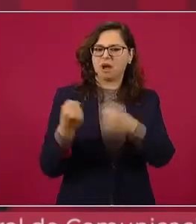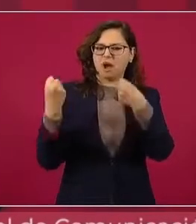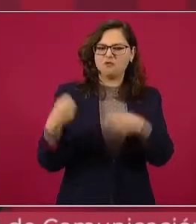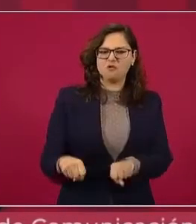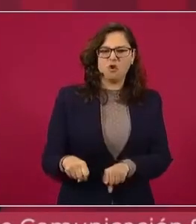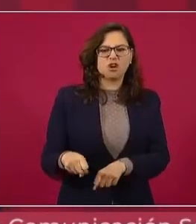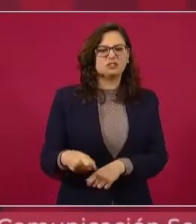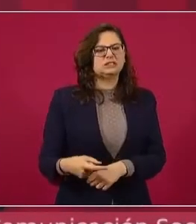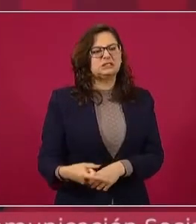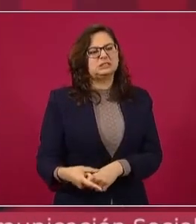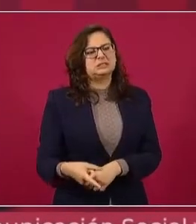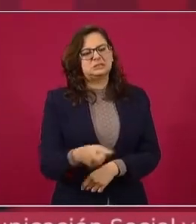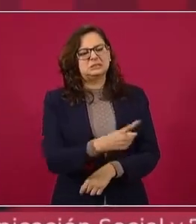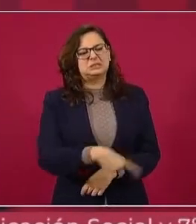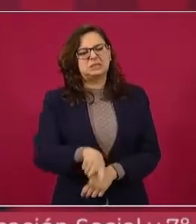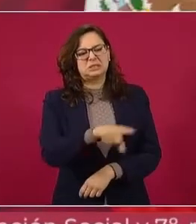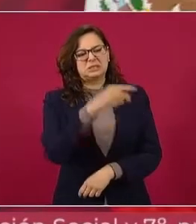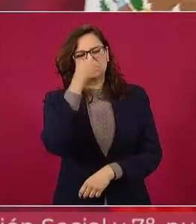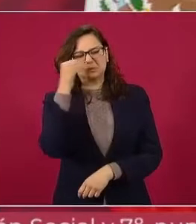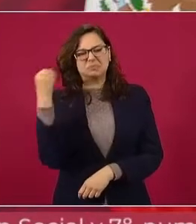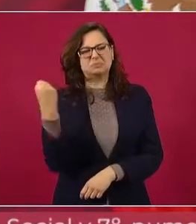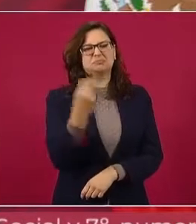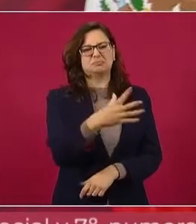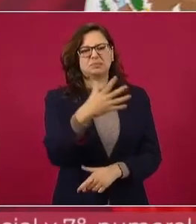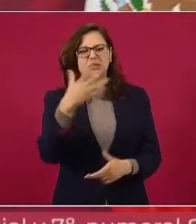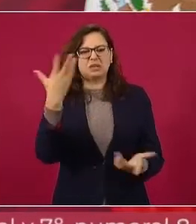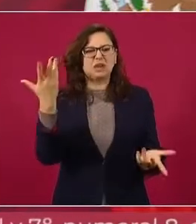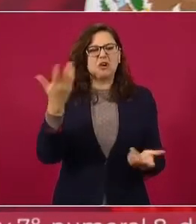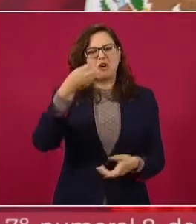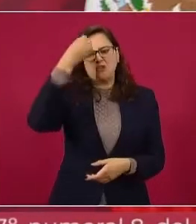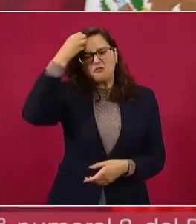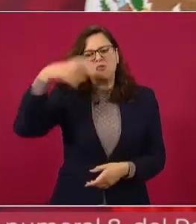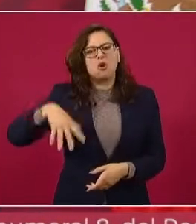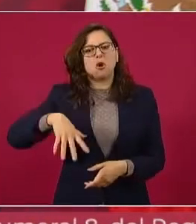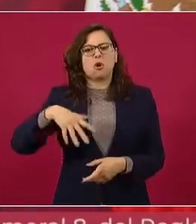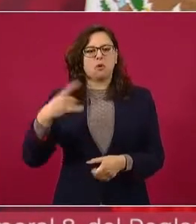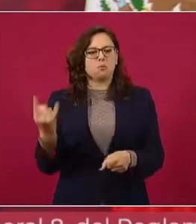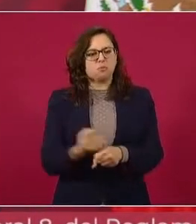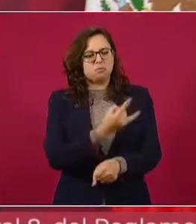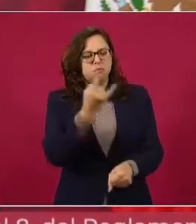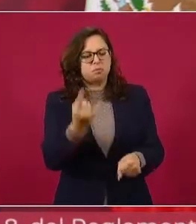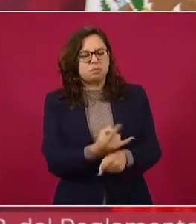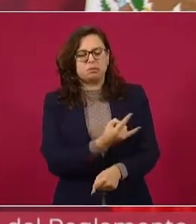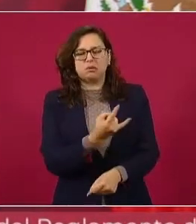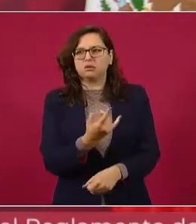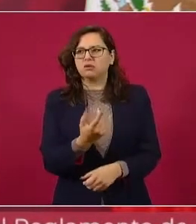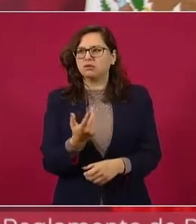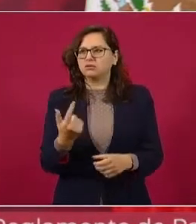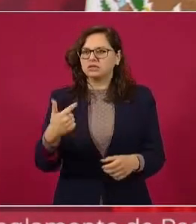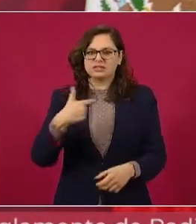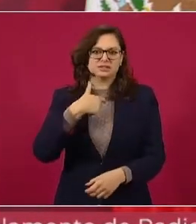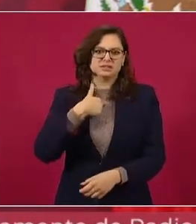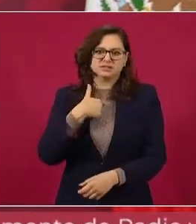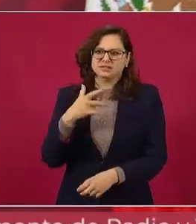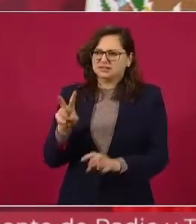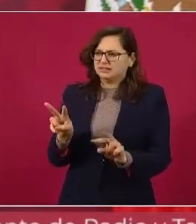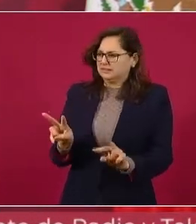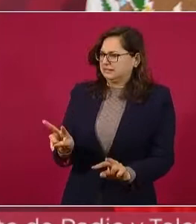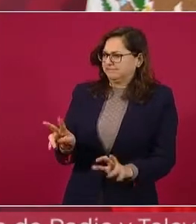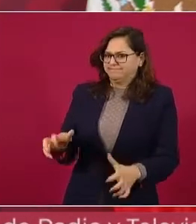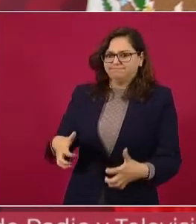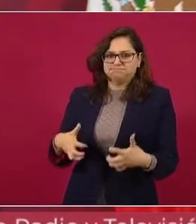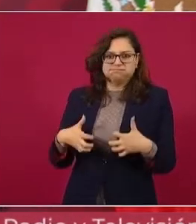que eran flojos, que eran incumplidos. Recordaba yo a mis maestras, a mis maestros